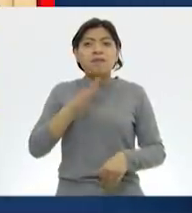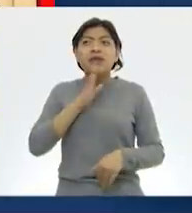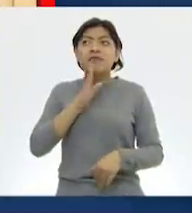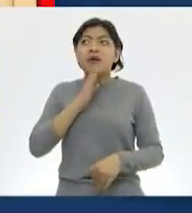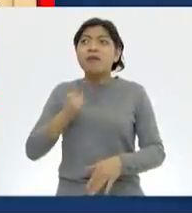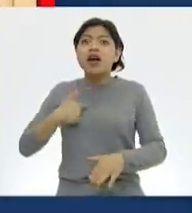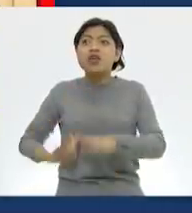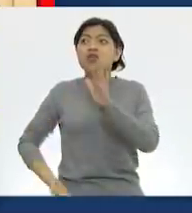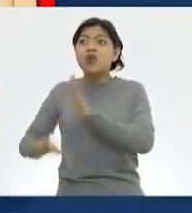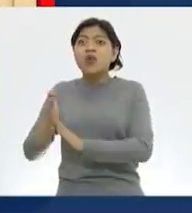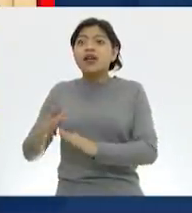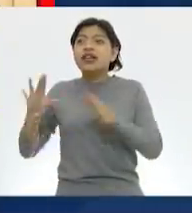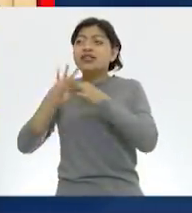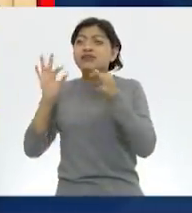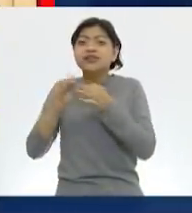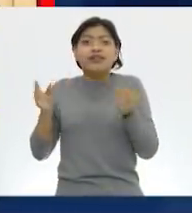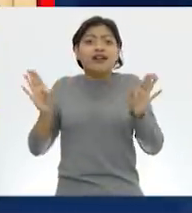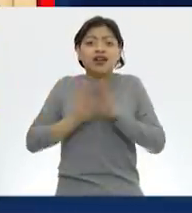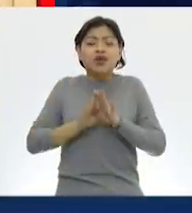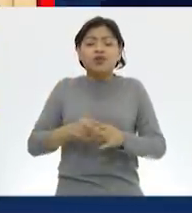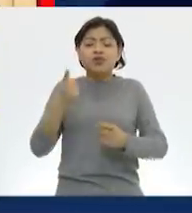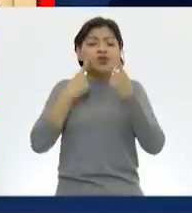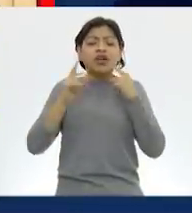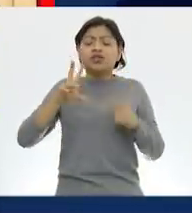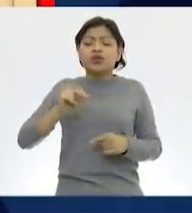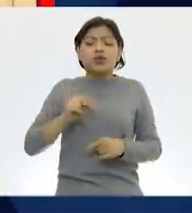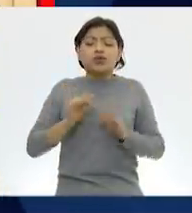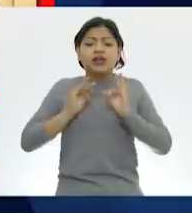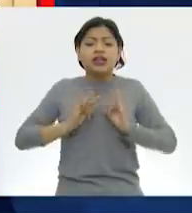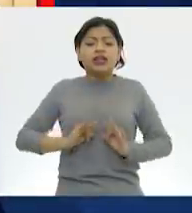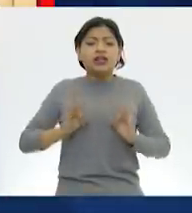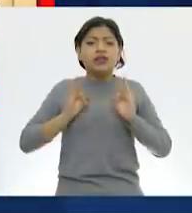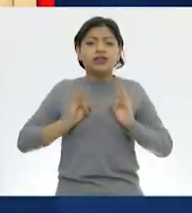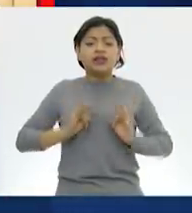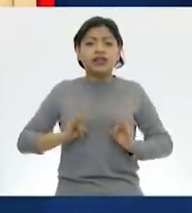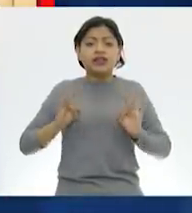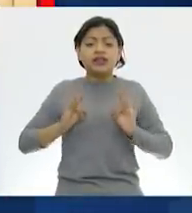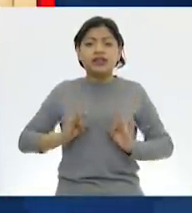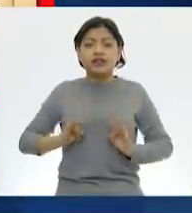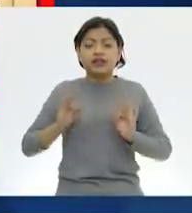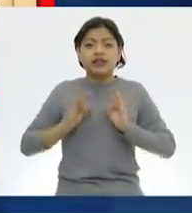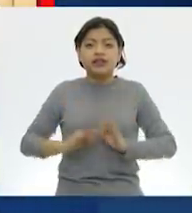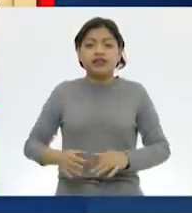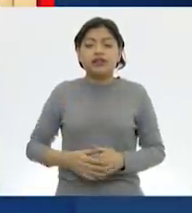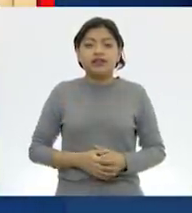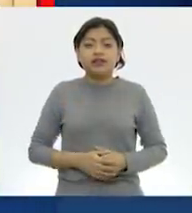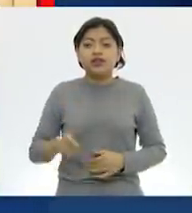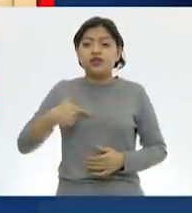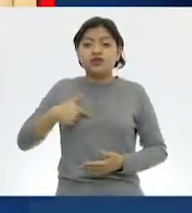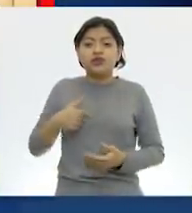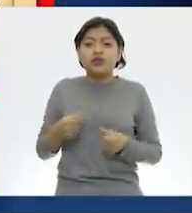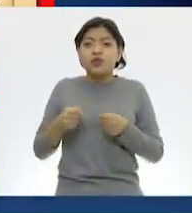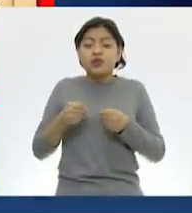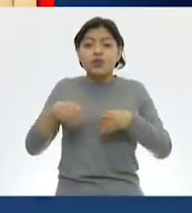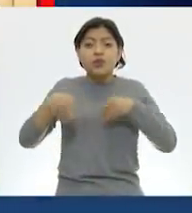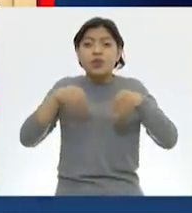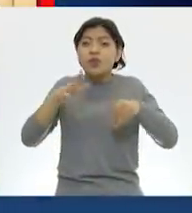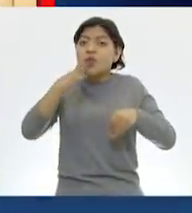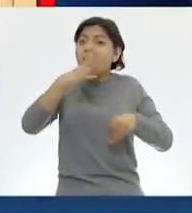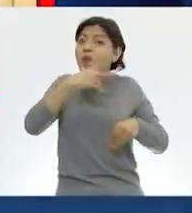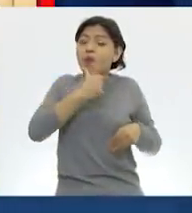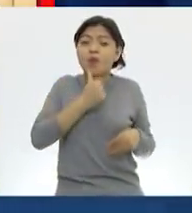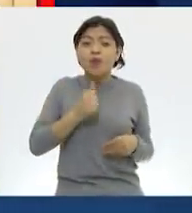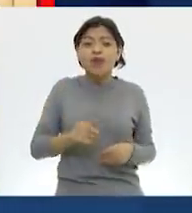pasó? No llores, Mariano, no va a pasar nada. Cállate, me pones peor. No puedo moverme. Alguien me está deteniendo, pero no